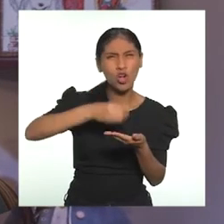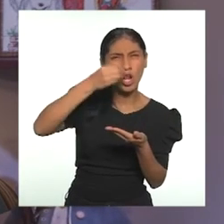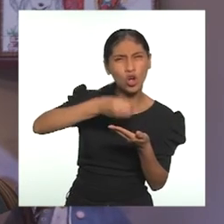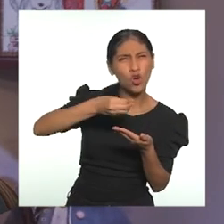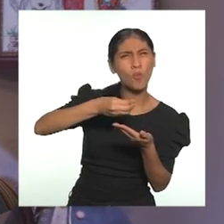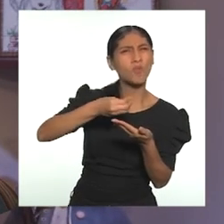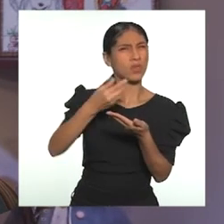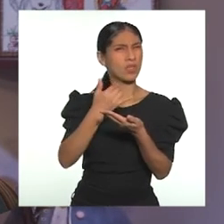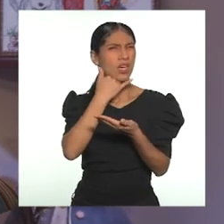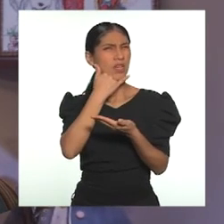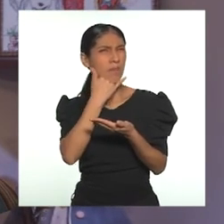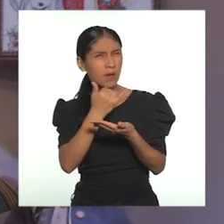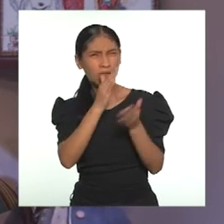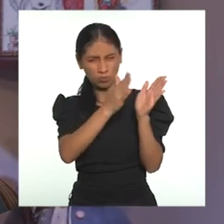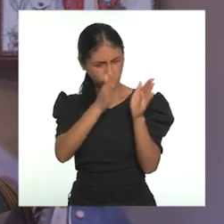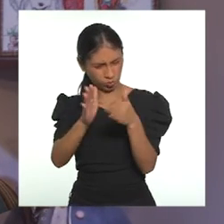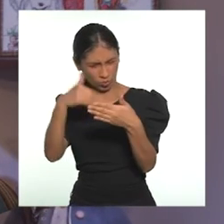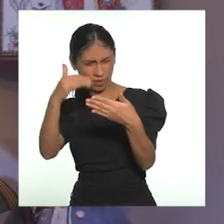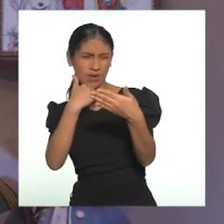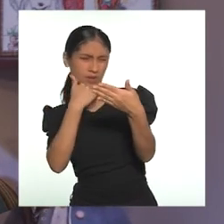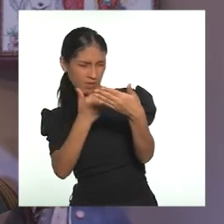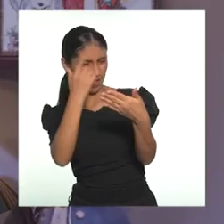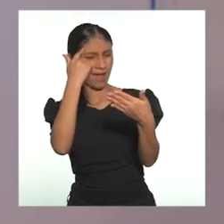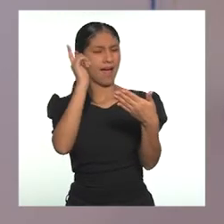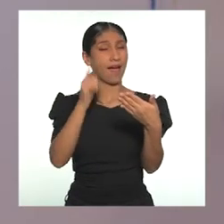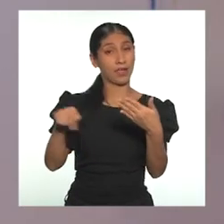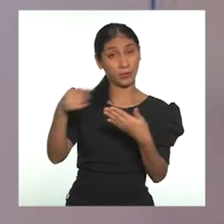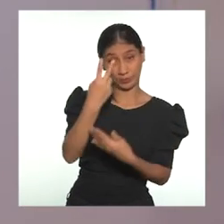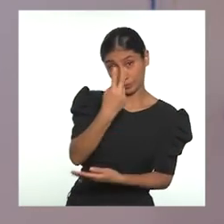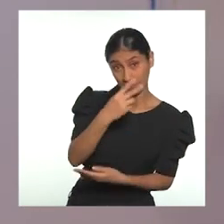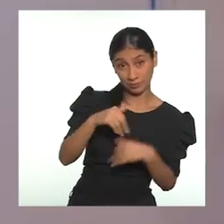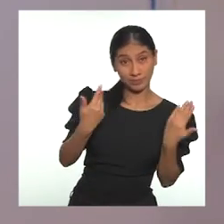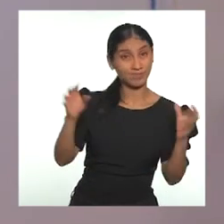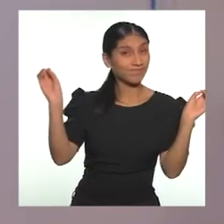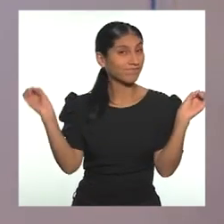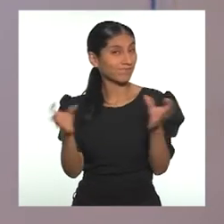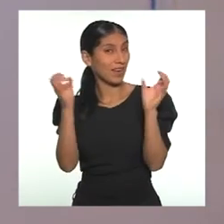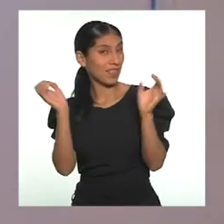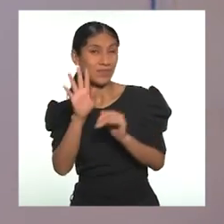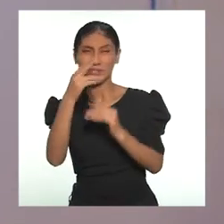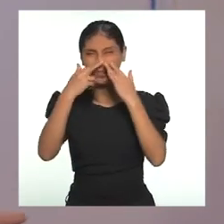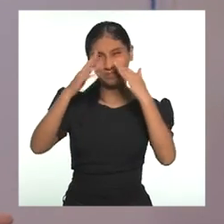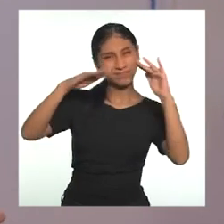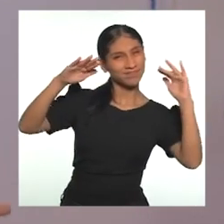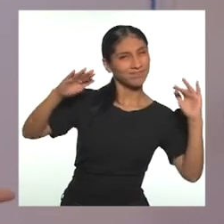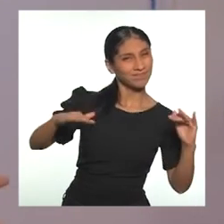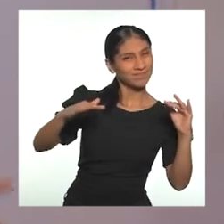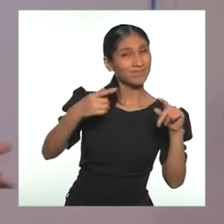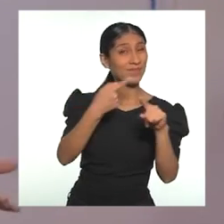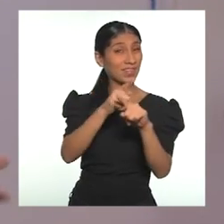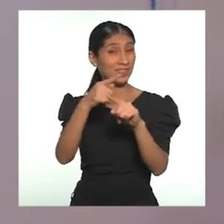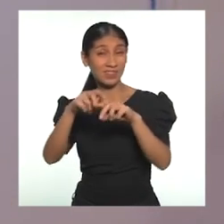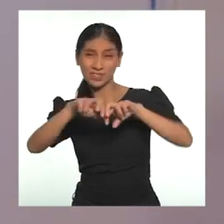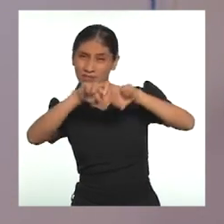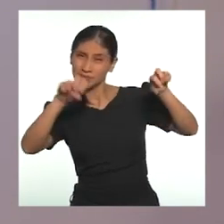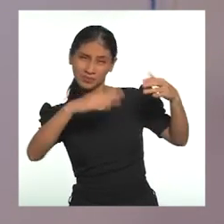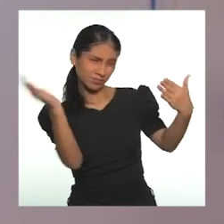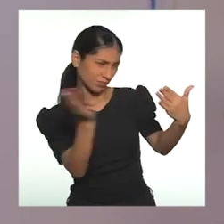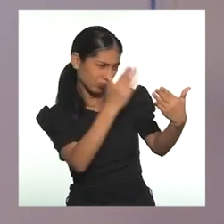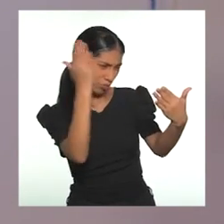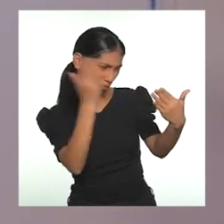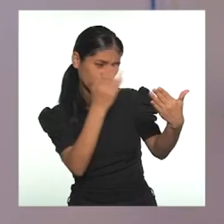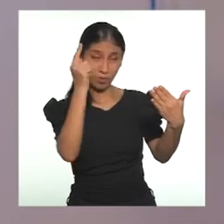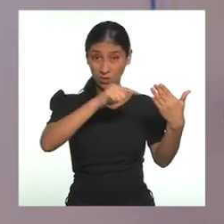con los alimentos al seguir los procedimientos. Así que, anímense a acompañar a sus niñas y niños con